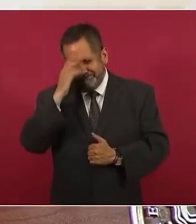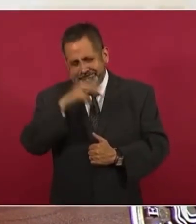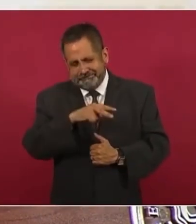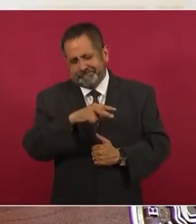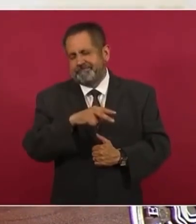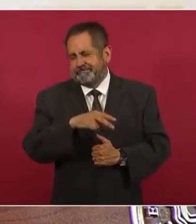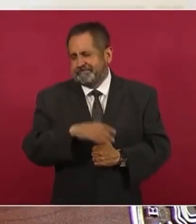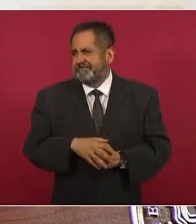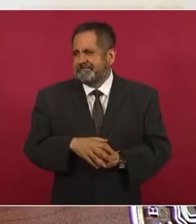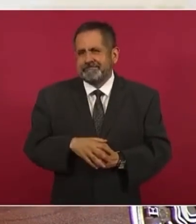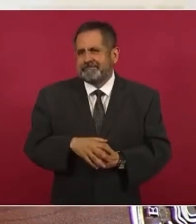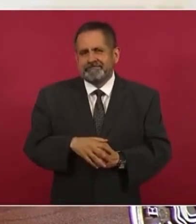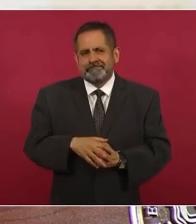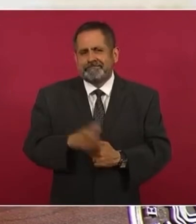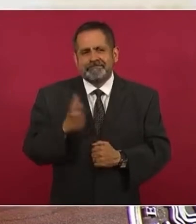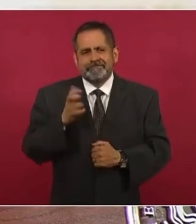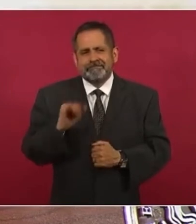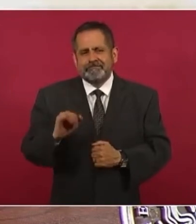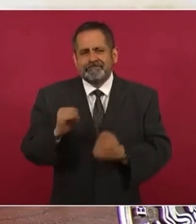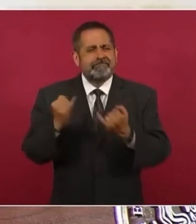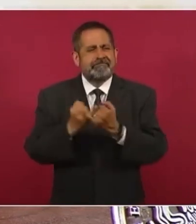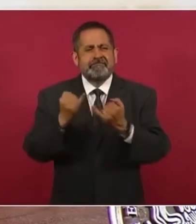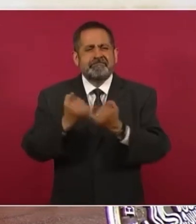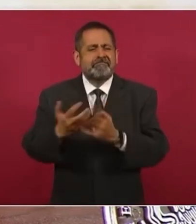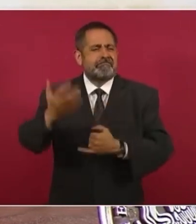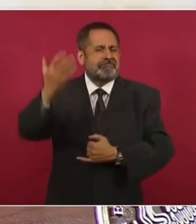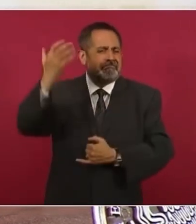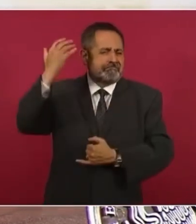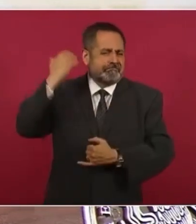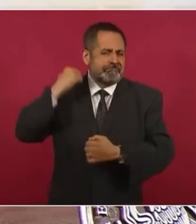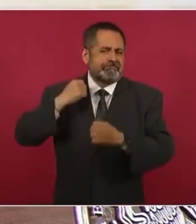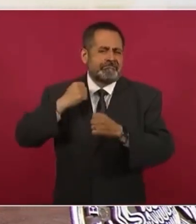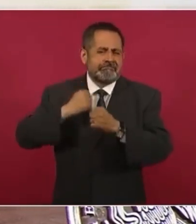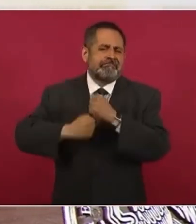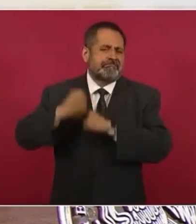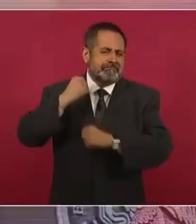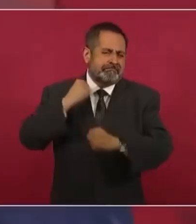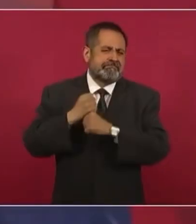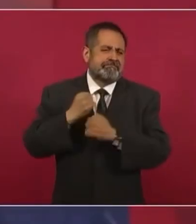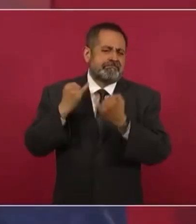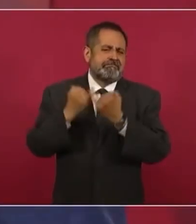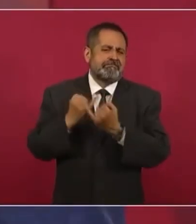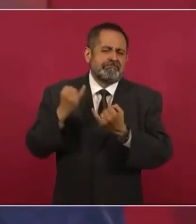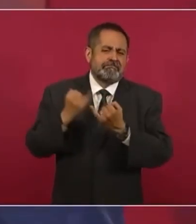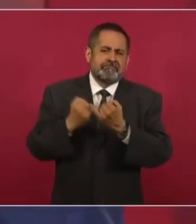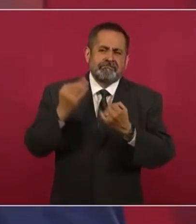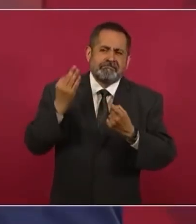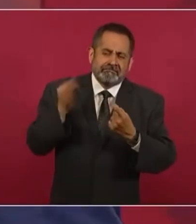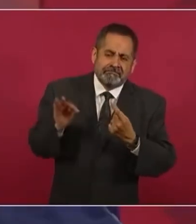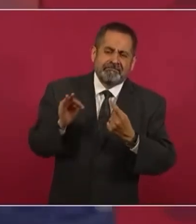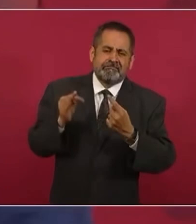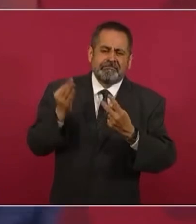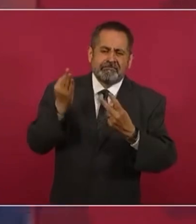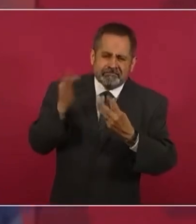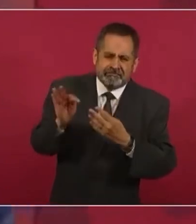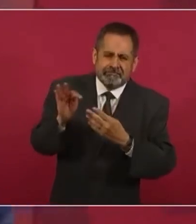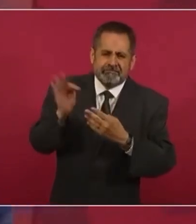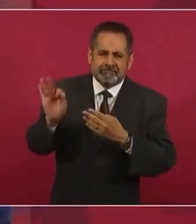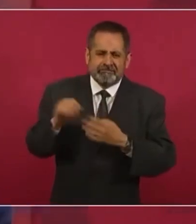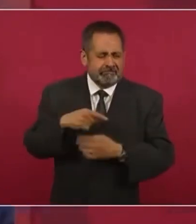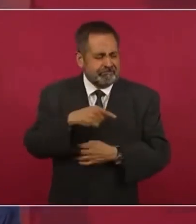Así ha sucedido en otros tiempos de nuestra historia. Los conservadores